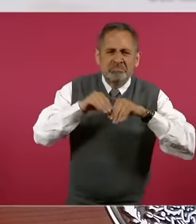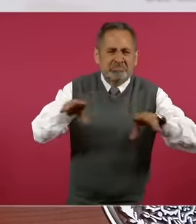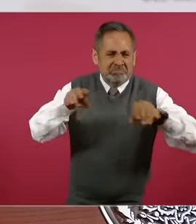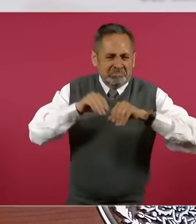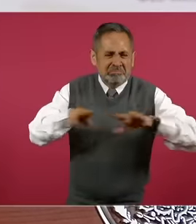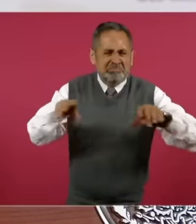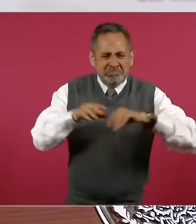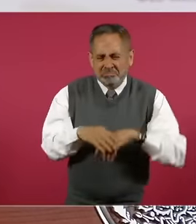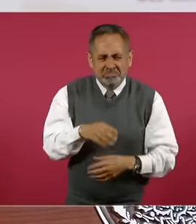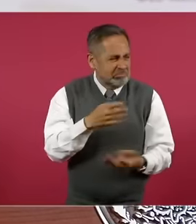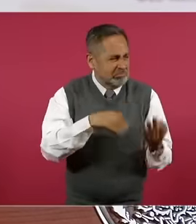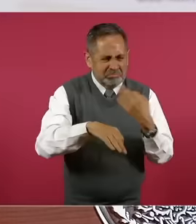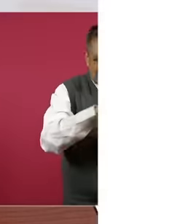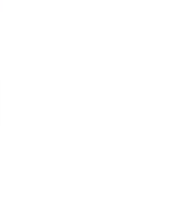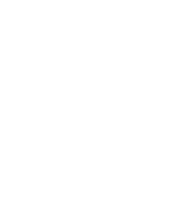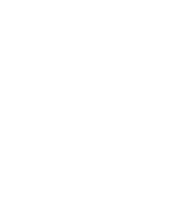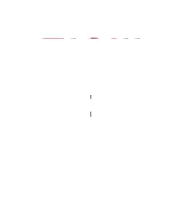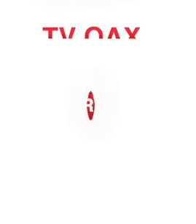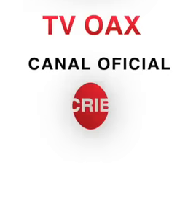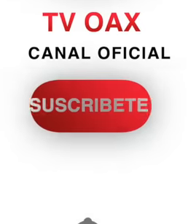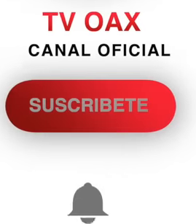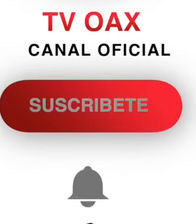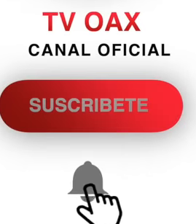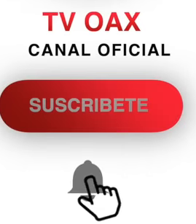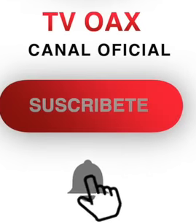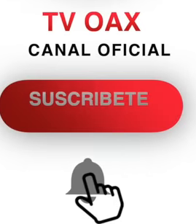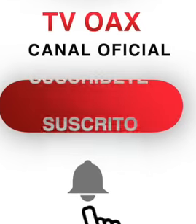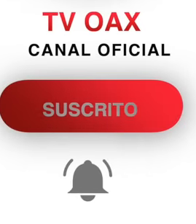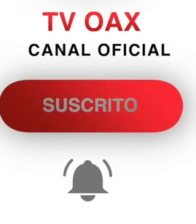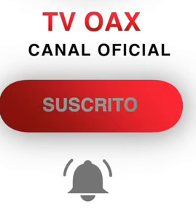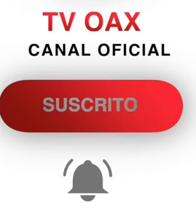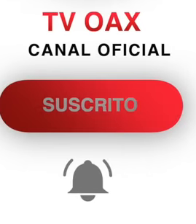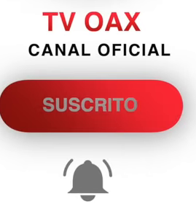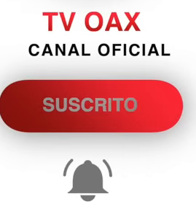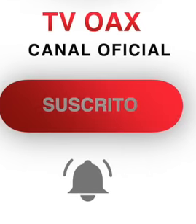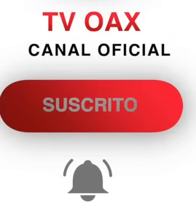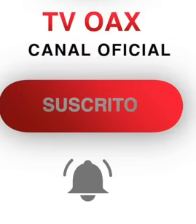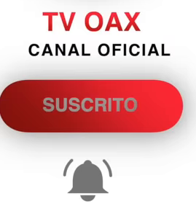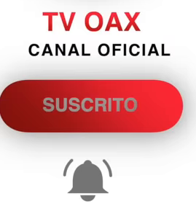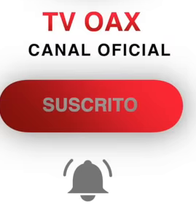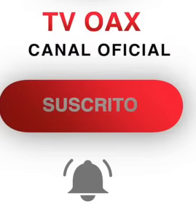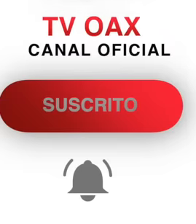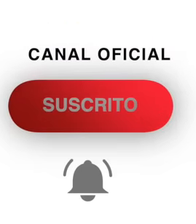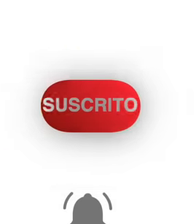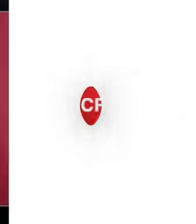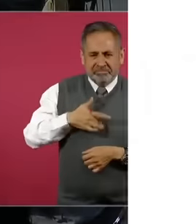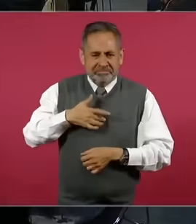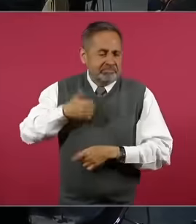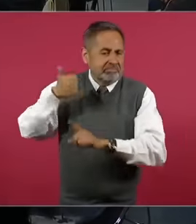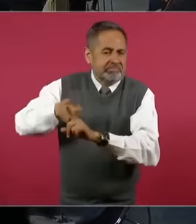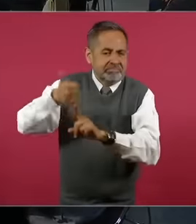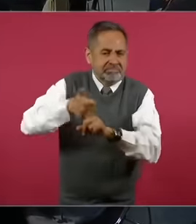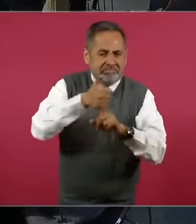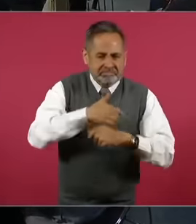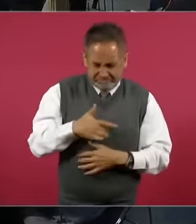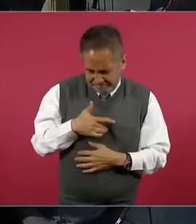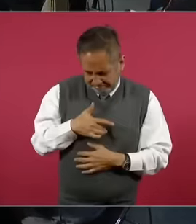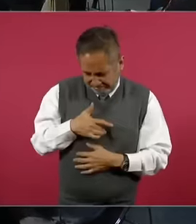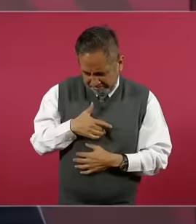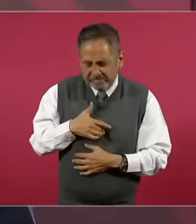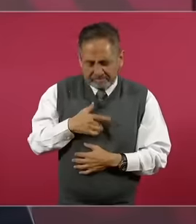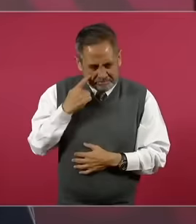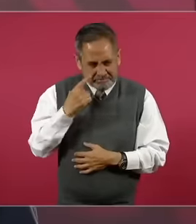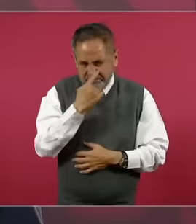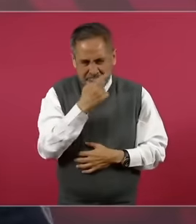de todos, se va a saber. Entonces, eso va a llevar a que cada quien elija de